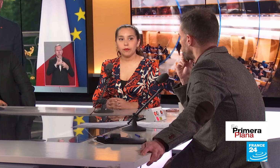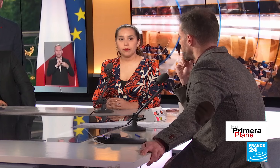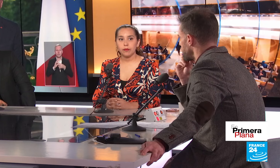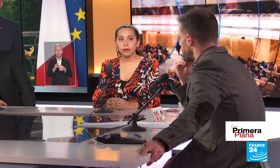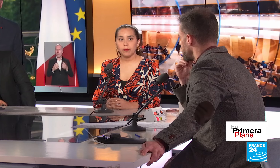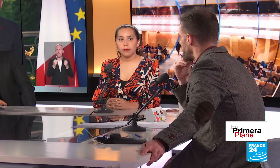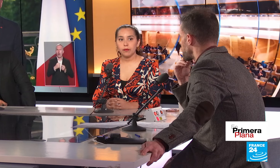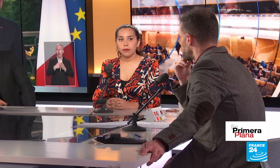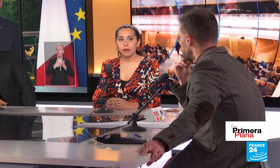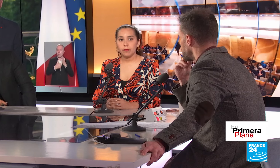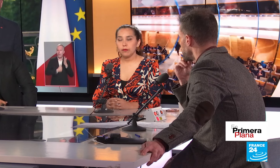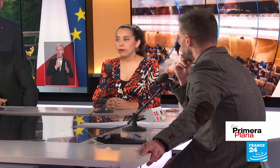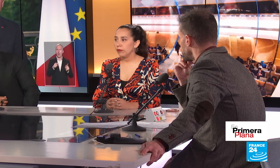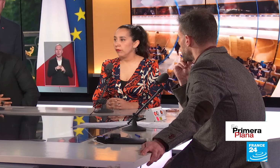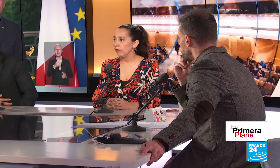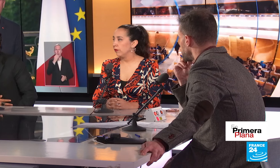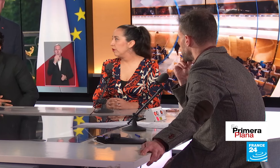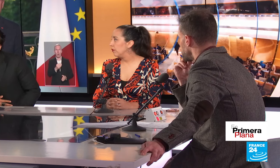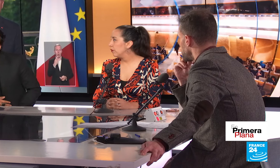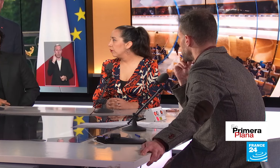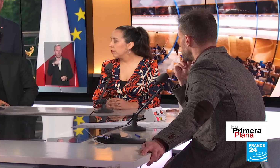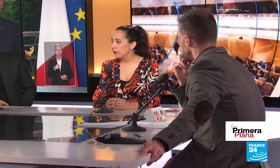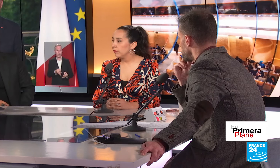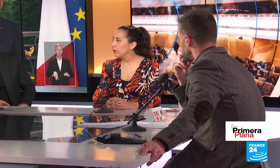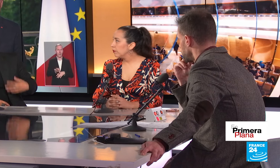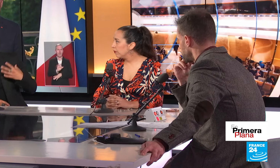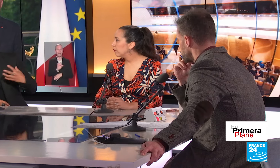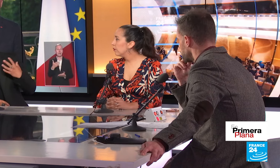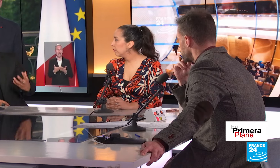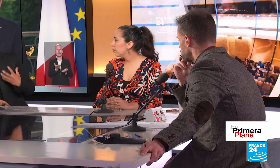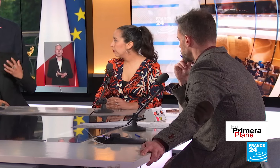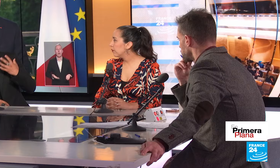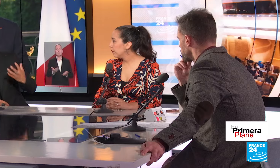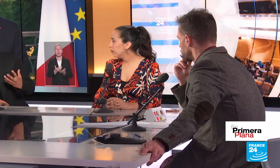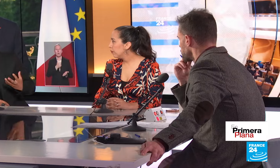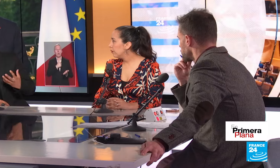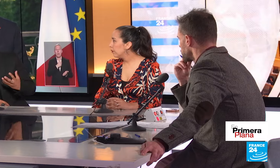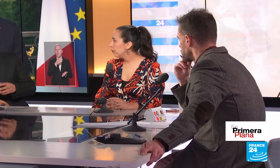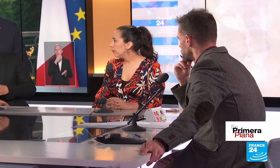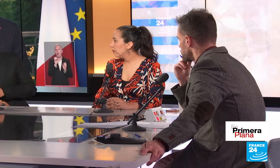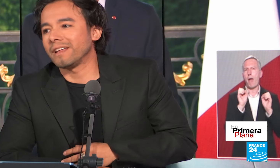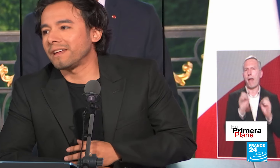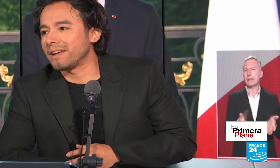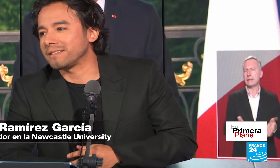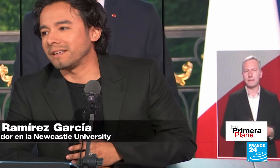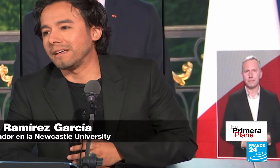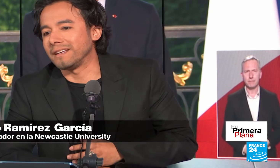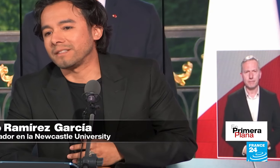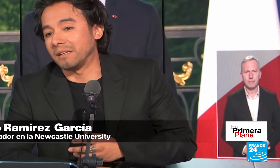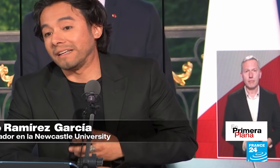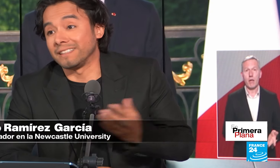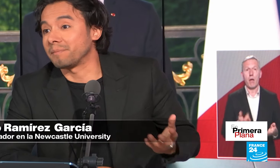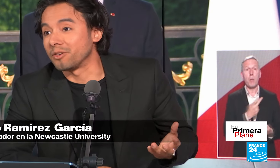objetivo perseguiría macrón ha habido varias hipótesis sobre cuál es la lógica la racionalidad de esta medida una de ellas